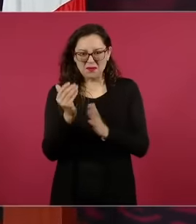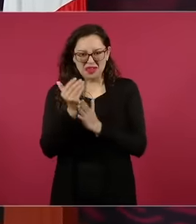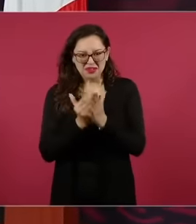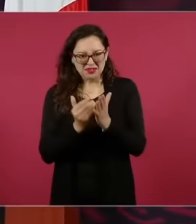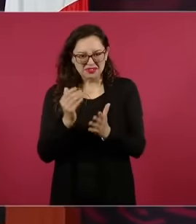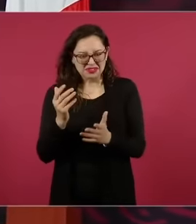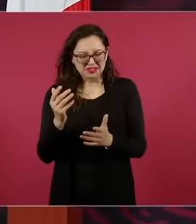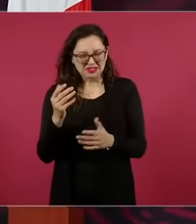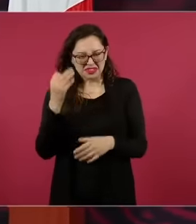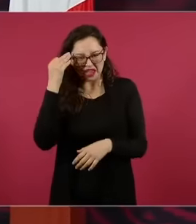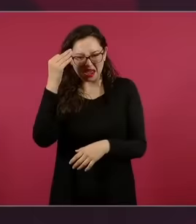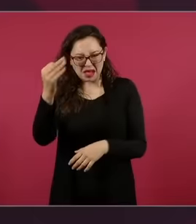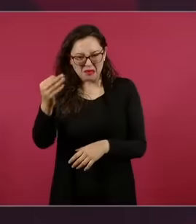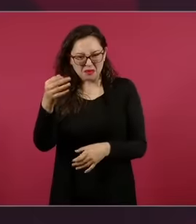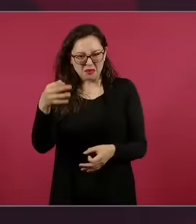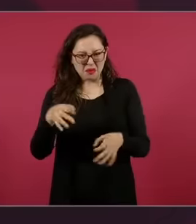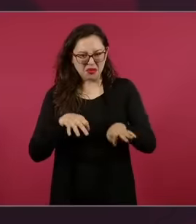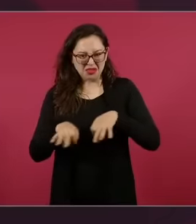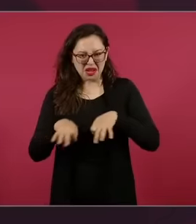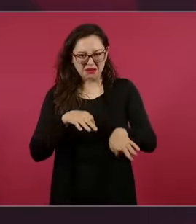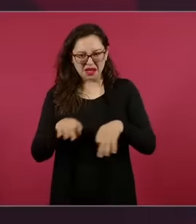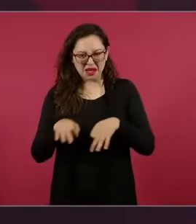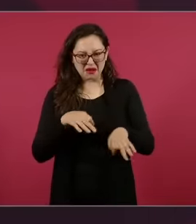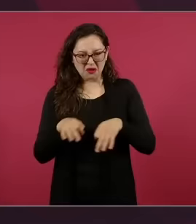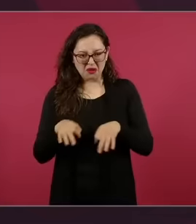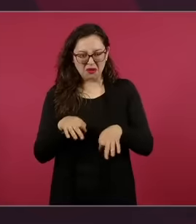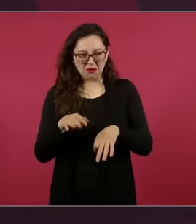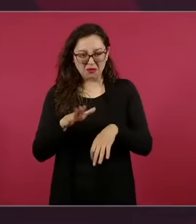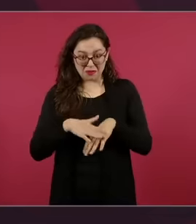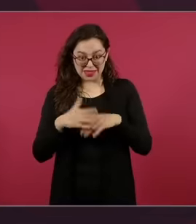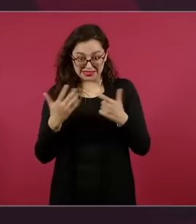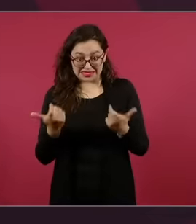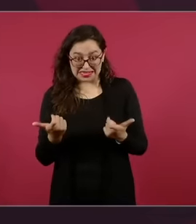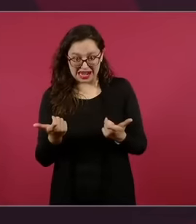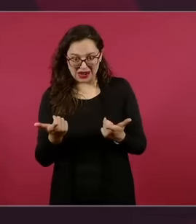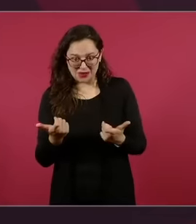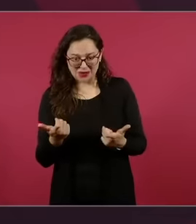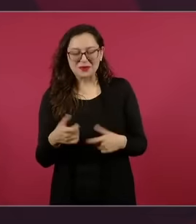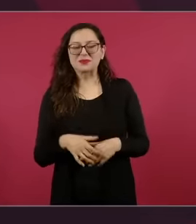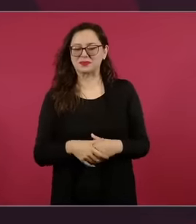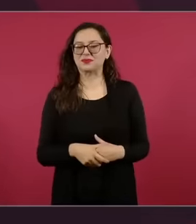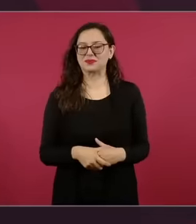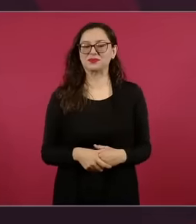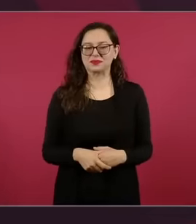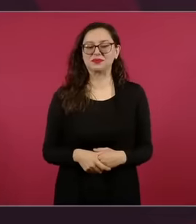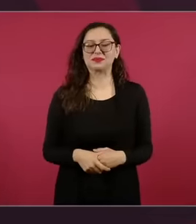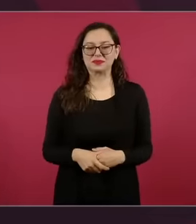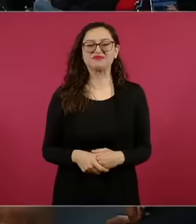menos tiempo en el trabajo y con más dinero.